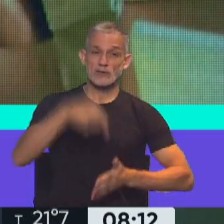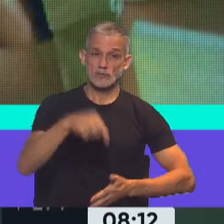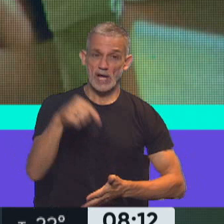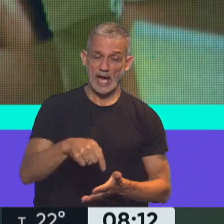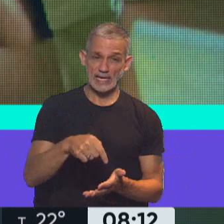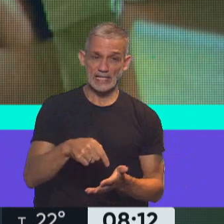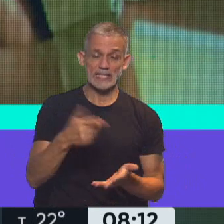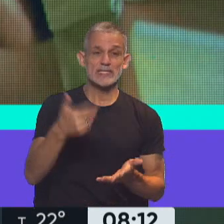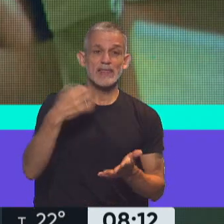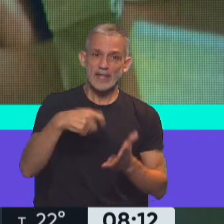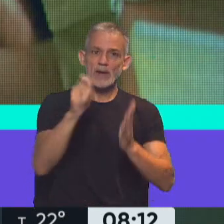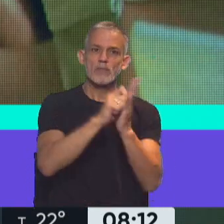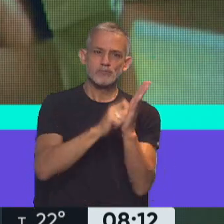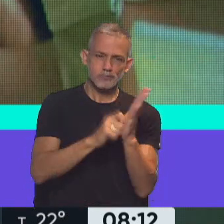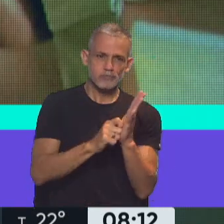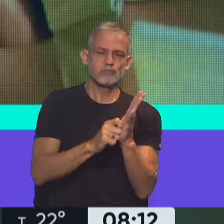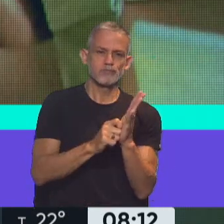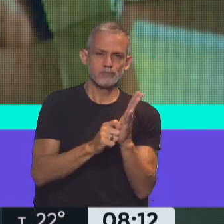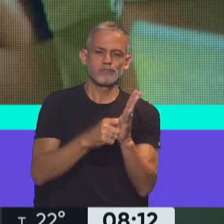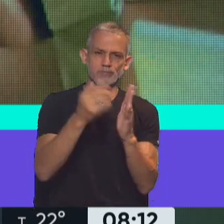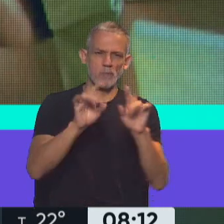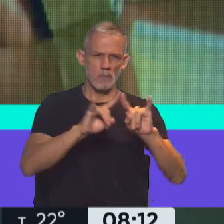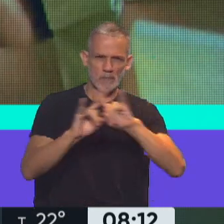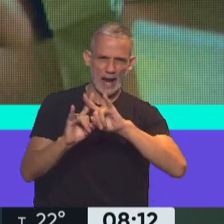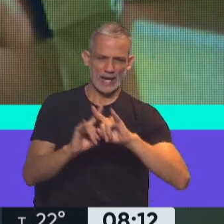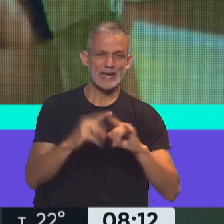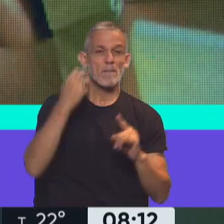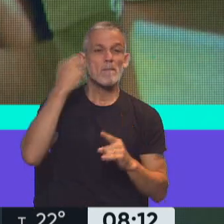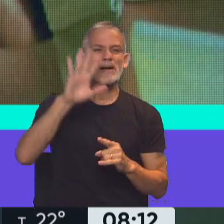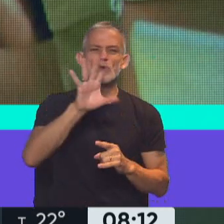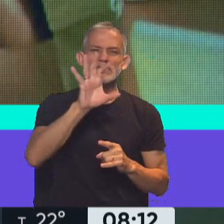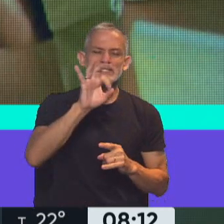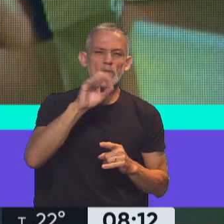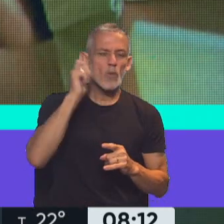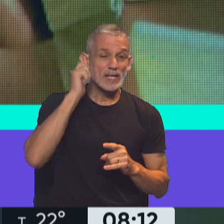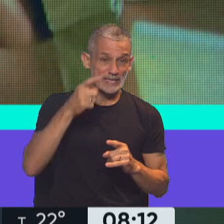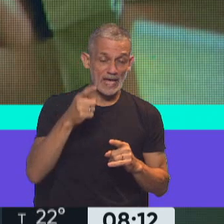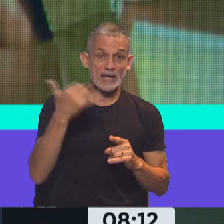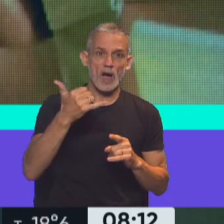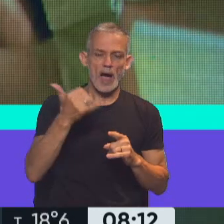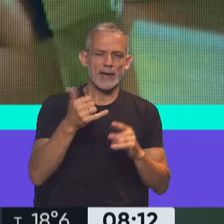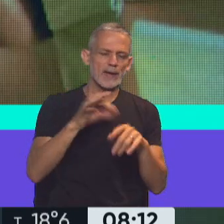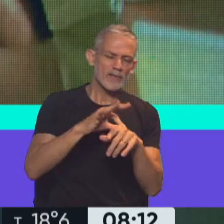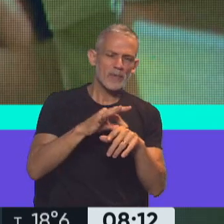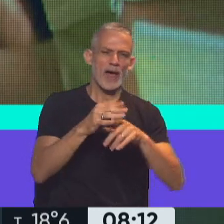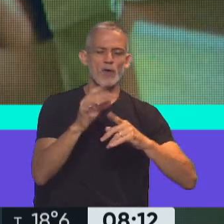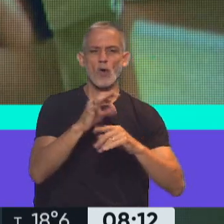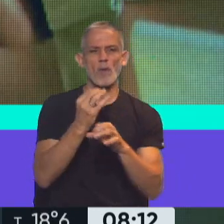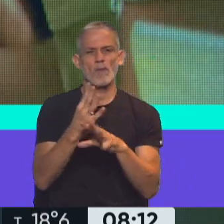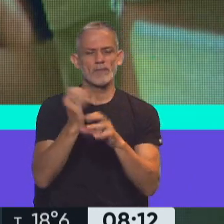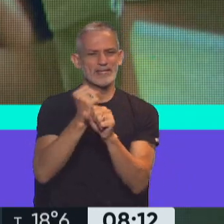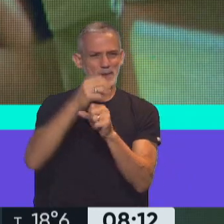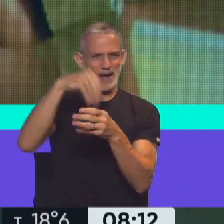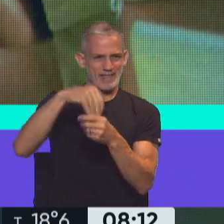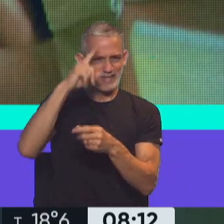aires e inscribirse en la página así especialmente los mayores de 50 y aquellos que tengan comorbilidades los profesionales de la salud